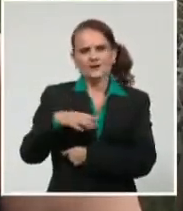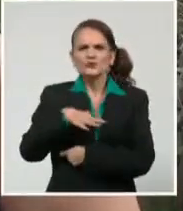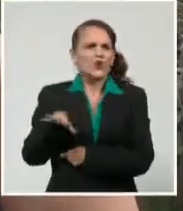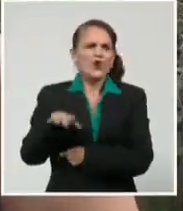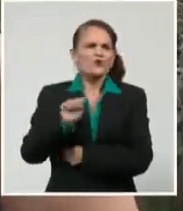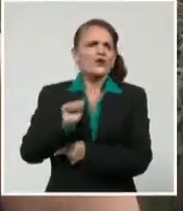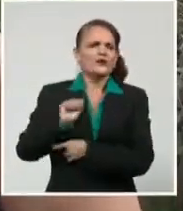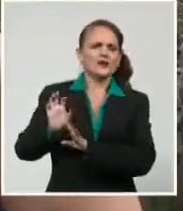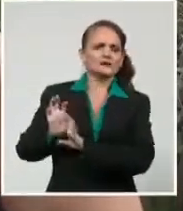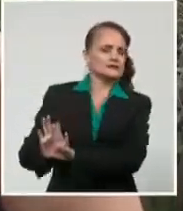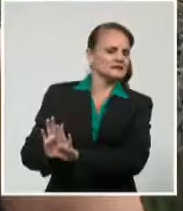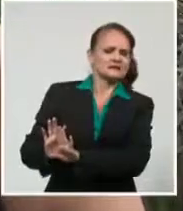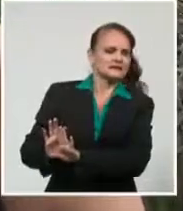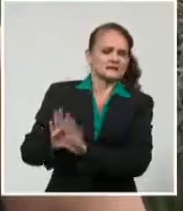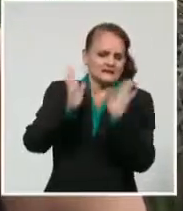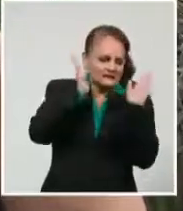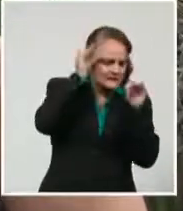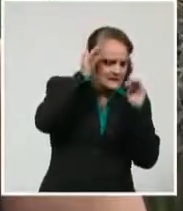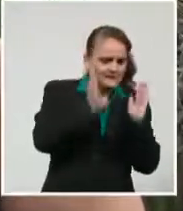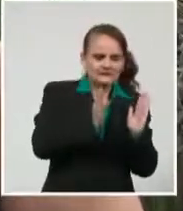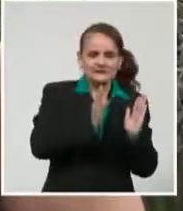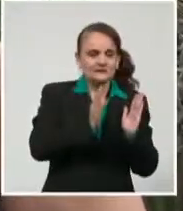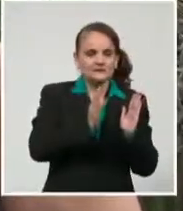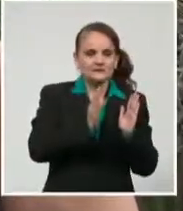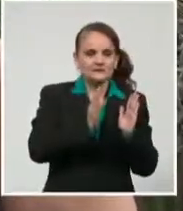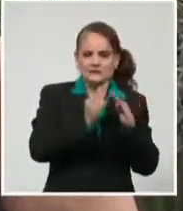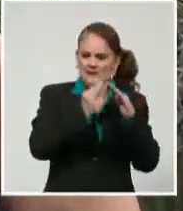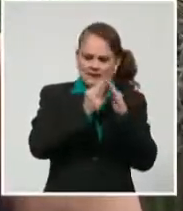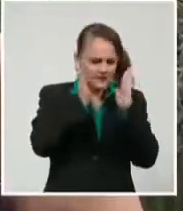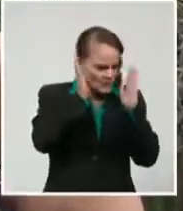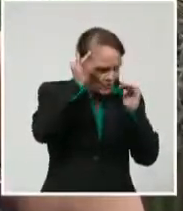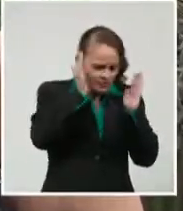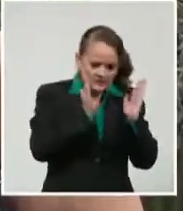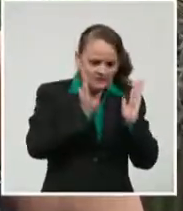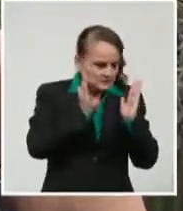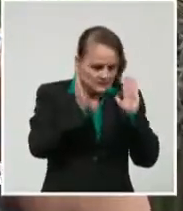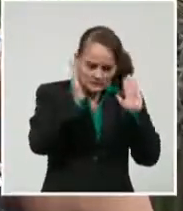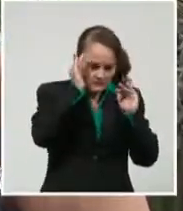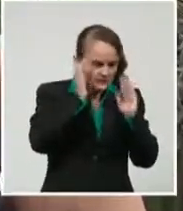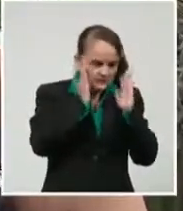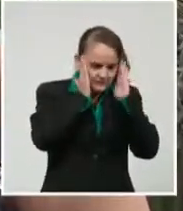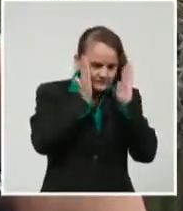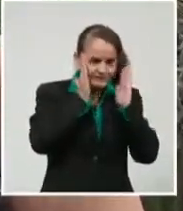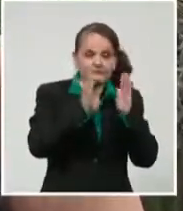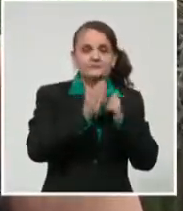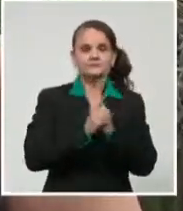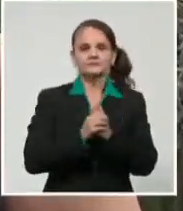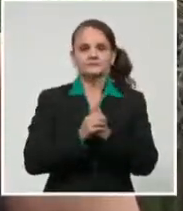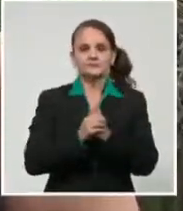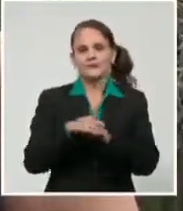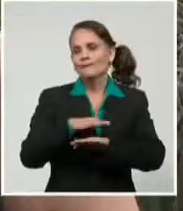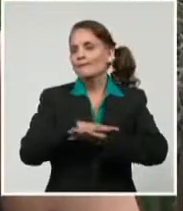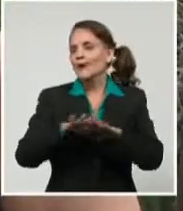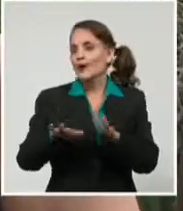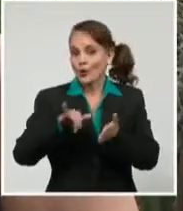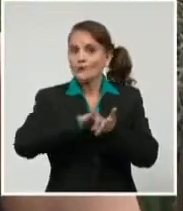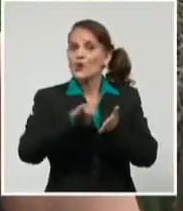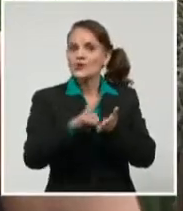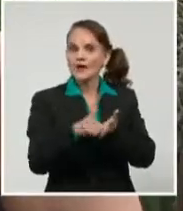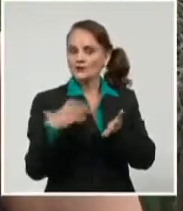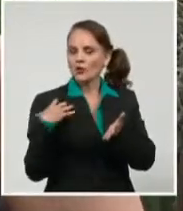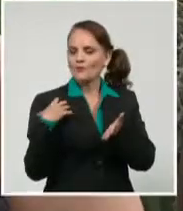nada. Estaba encerrada en un hueco. Pero bueno, Alas por la Vida fue la que me dio la